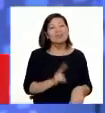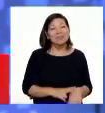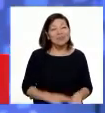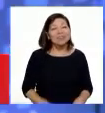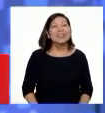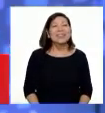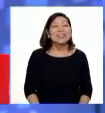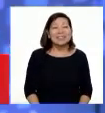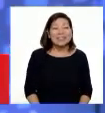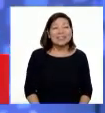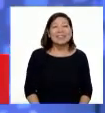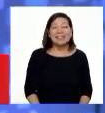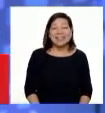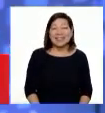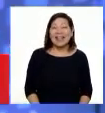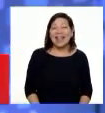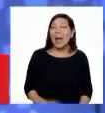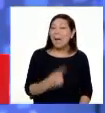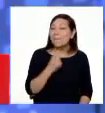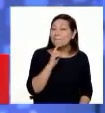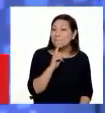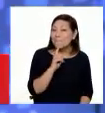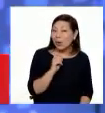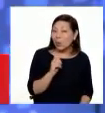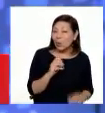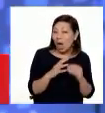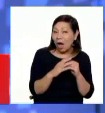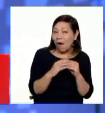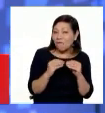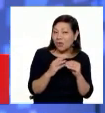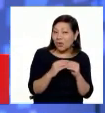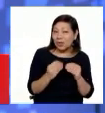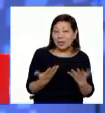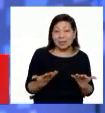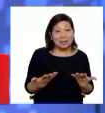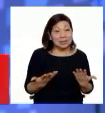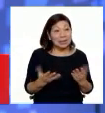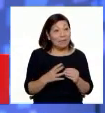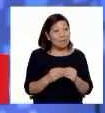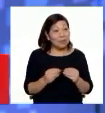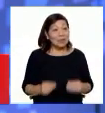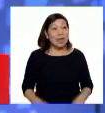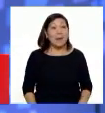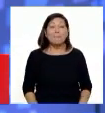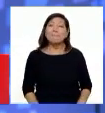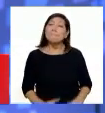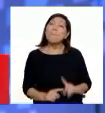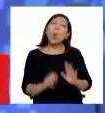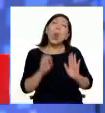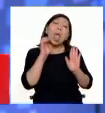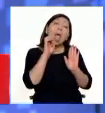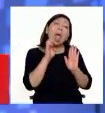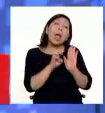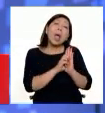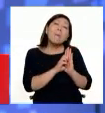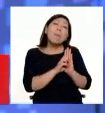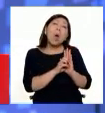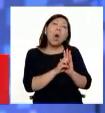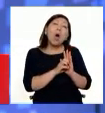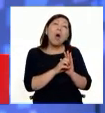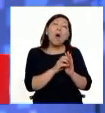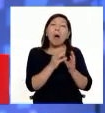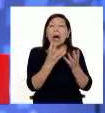mejor. Díganos, también nos consultan sobre la fruta deshidratada, porque acá tenemos la fruta fresca, pero con las frutas